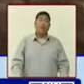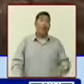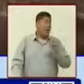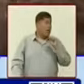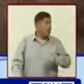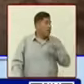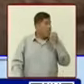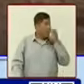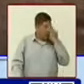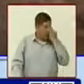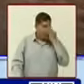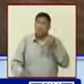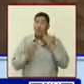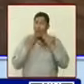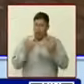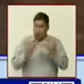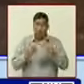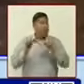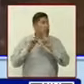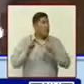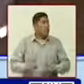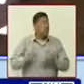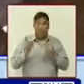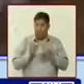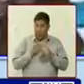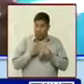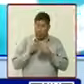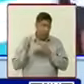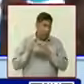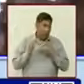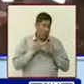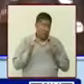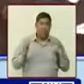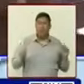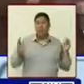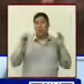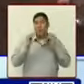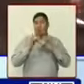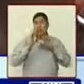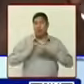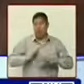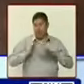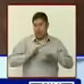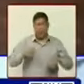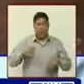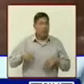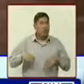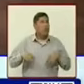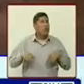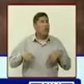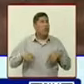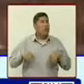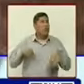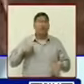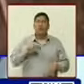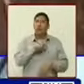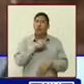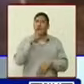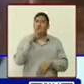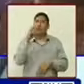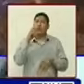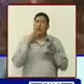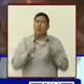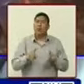Sí, mire, sí, gracias por la pregunta. Primero quiero decir a la ciudad de La Paz, y gracias a su programa, que esté tranquila, tenemos más de 200